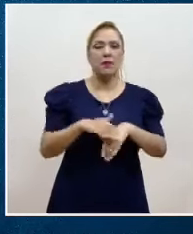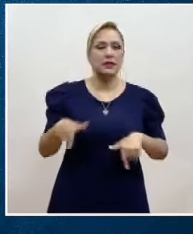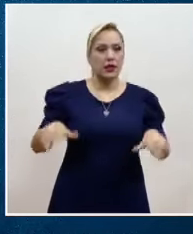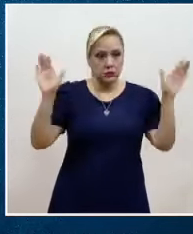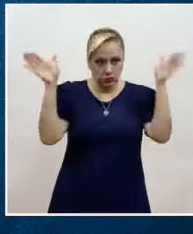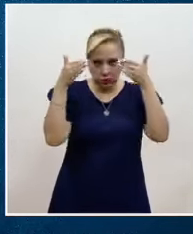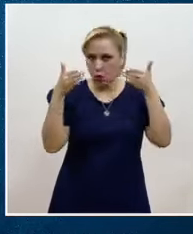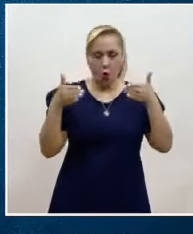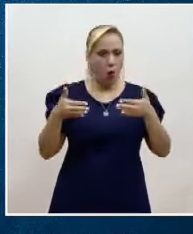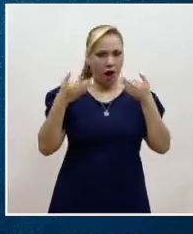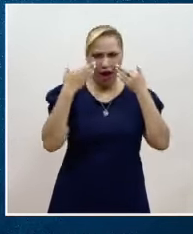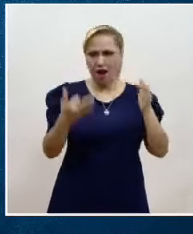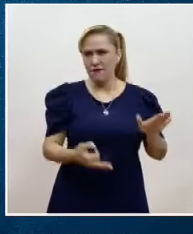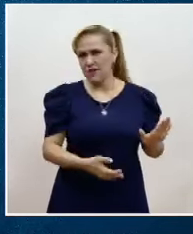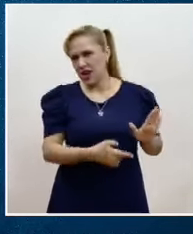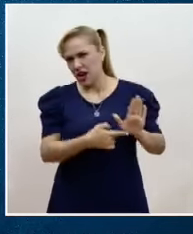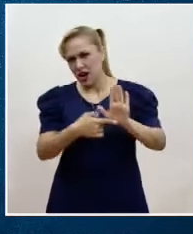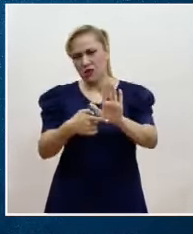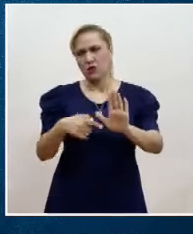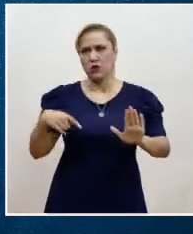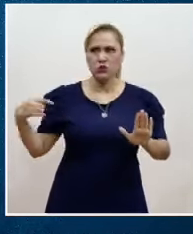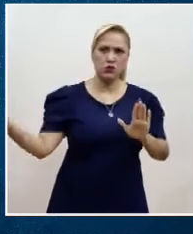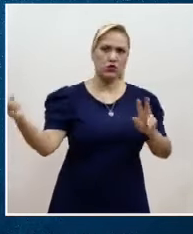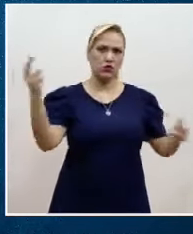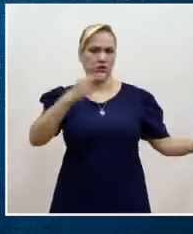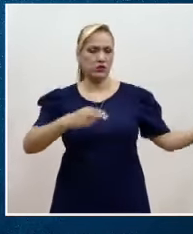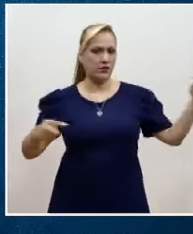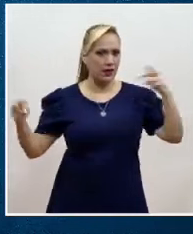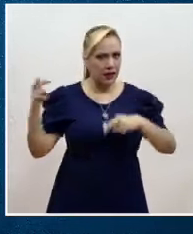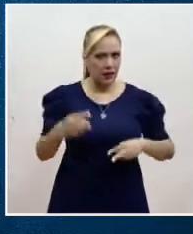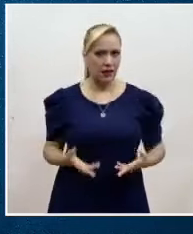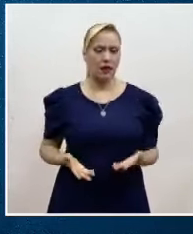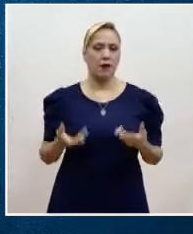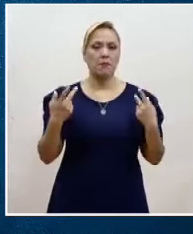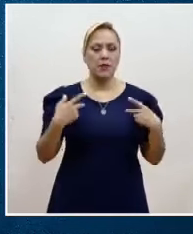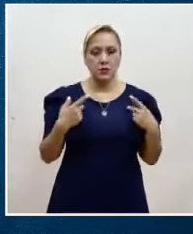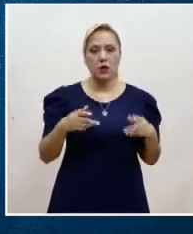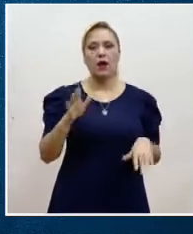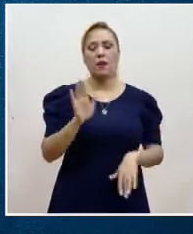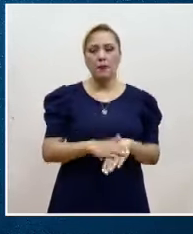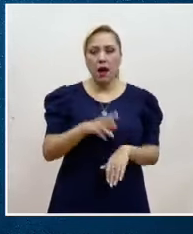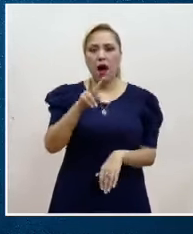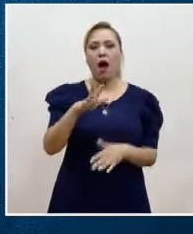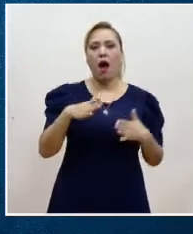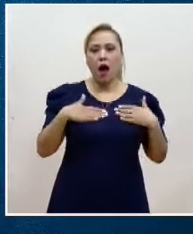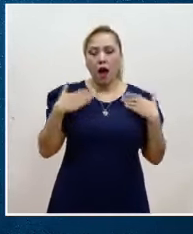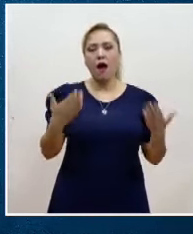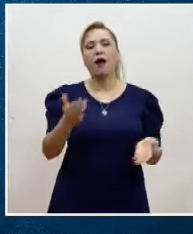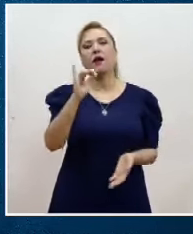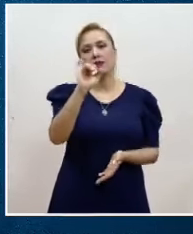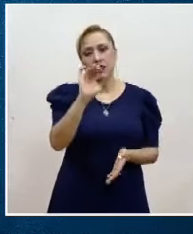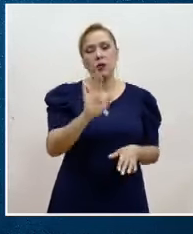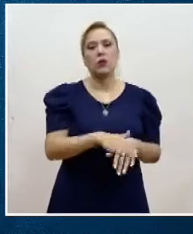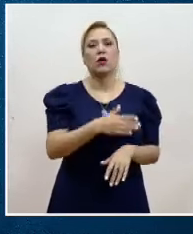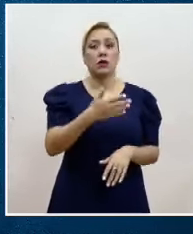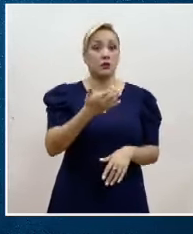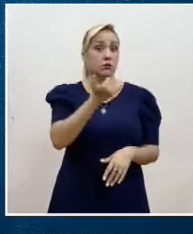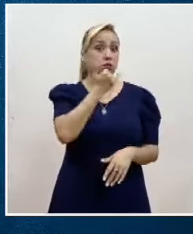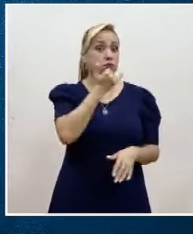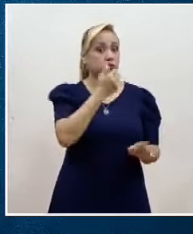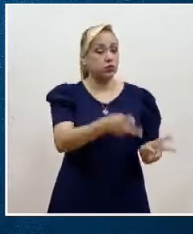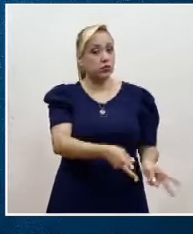todo el proceso de esta máquina que estamos platicando se vea, porque solamente así la ciudadanía puede, y sobre todo, por ejemplo, los hackers cívicos